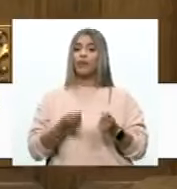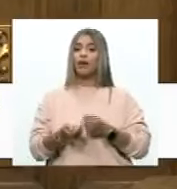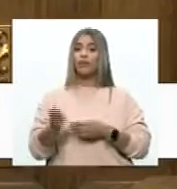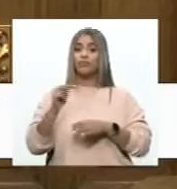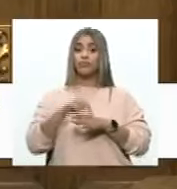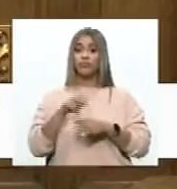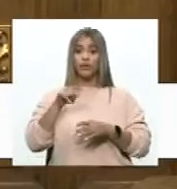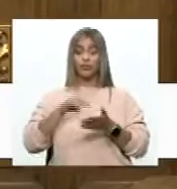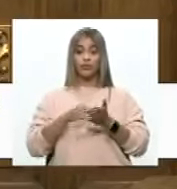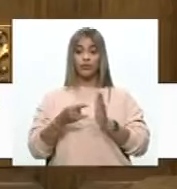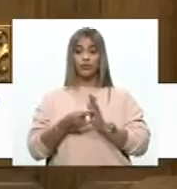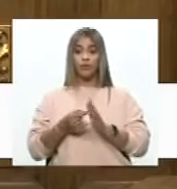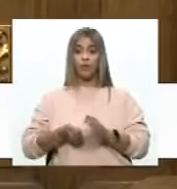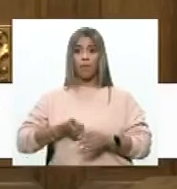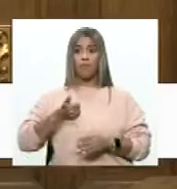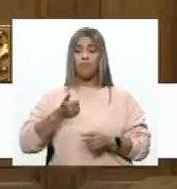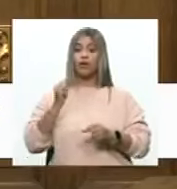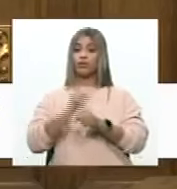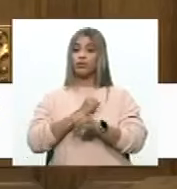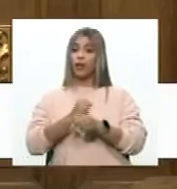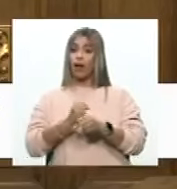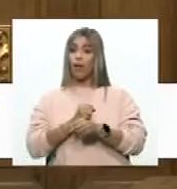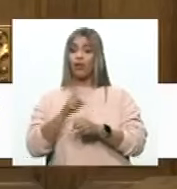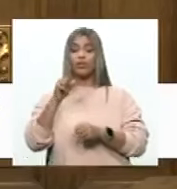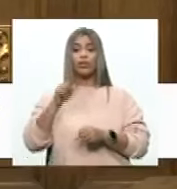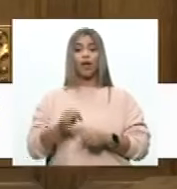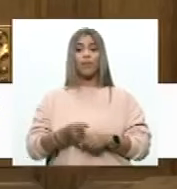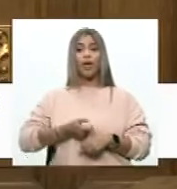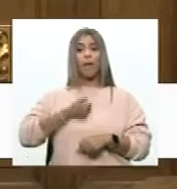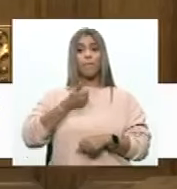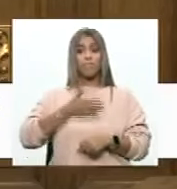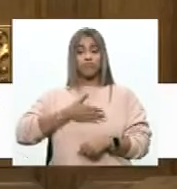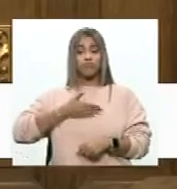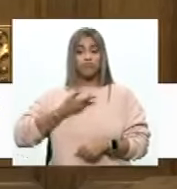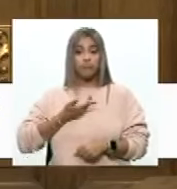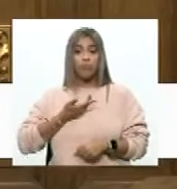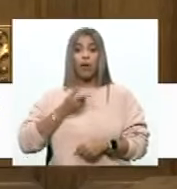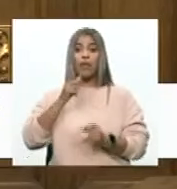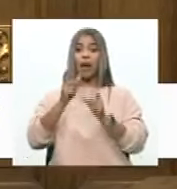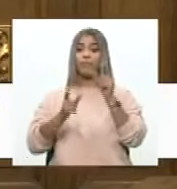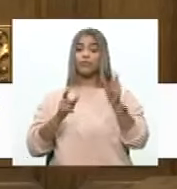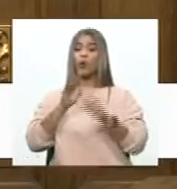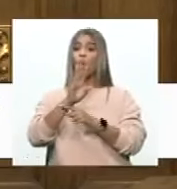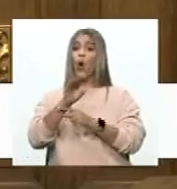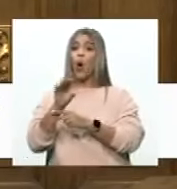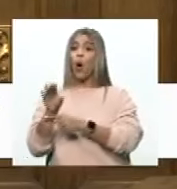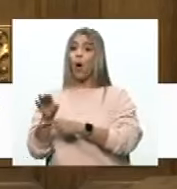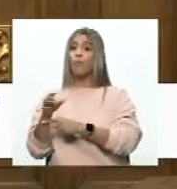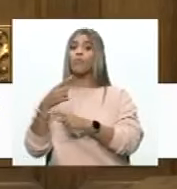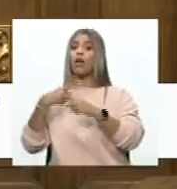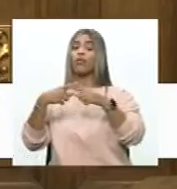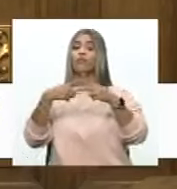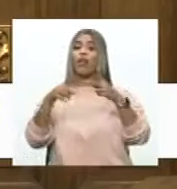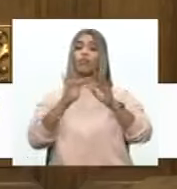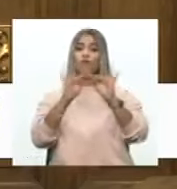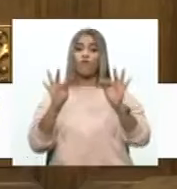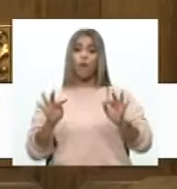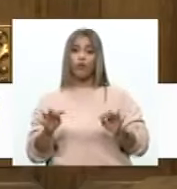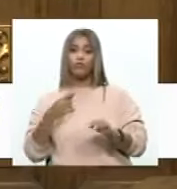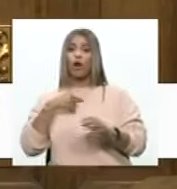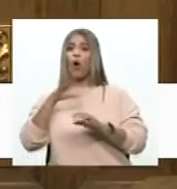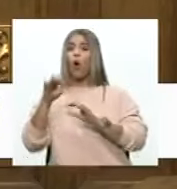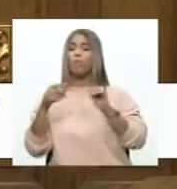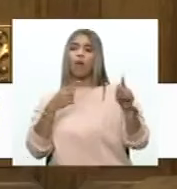y eso a su vez genera mayor empleo, así como también mayor posibilidad para que los consumidores tengan este tipo de producto y de esa